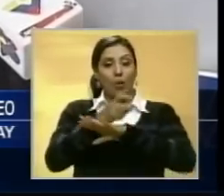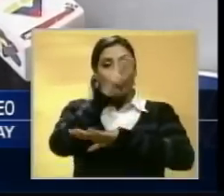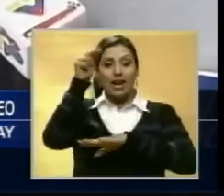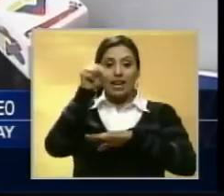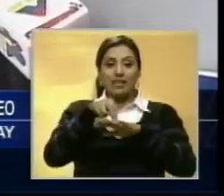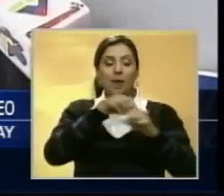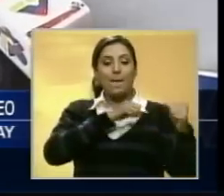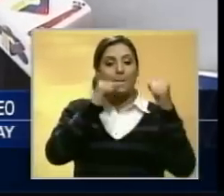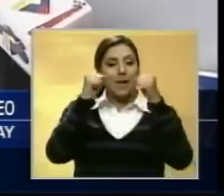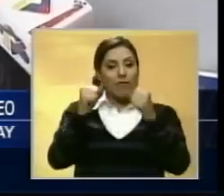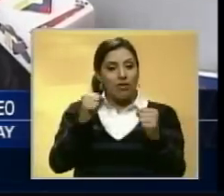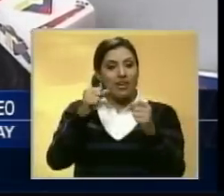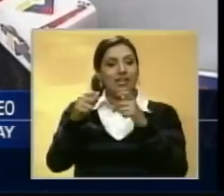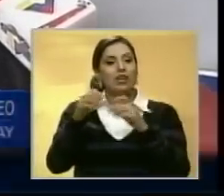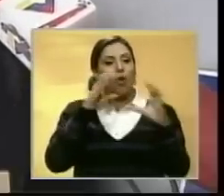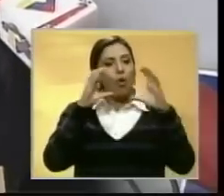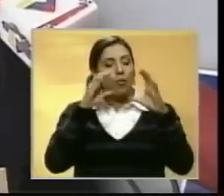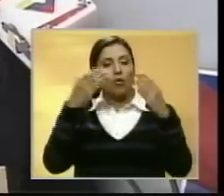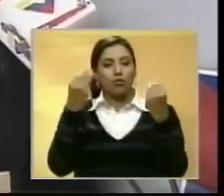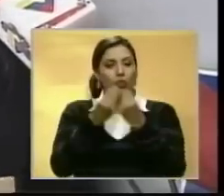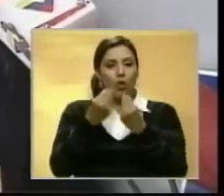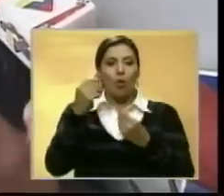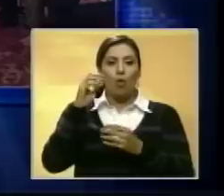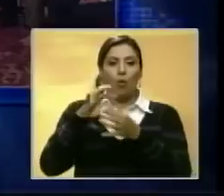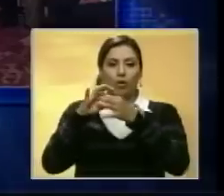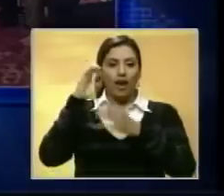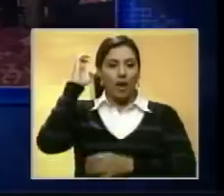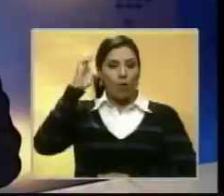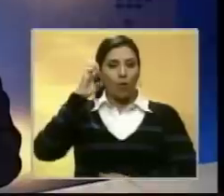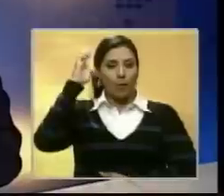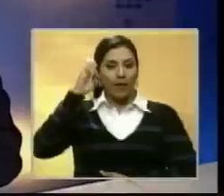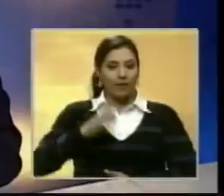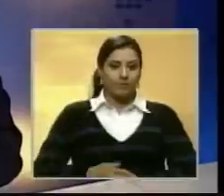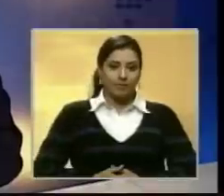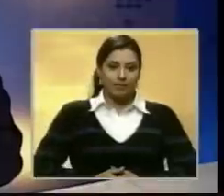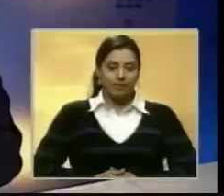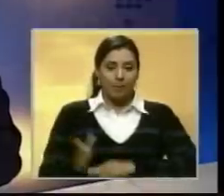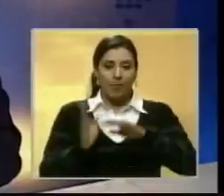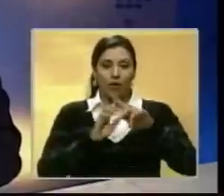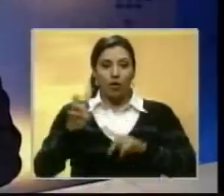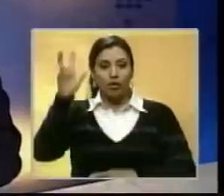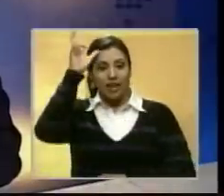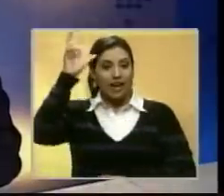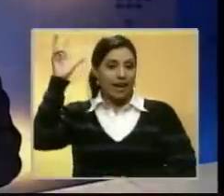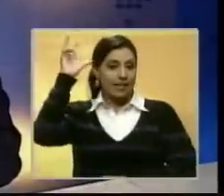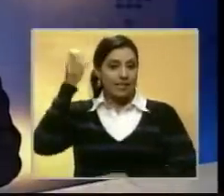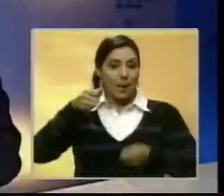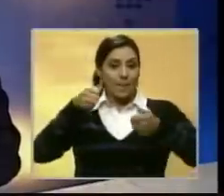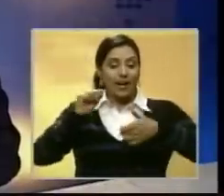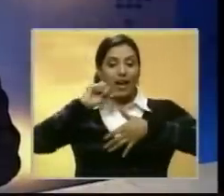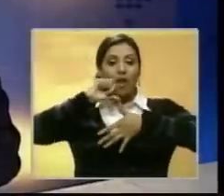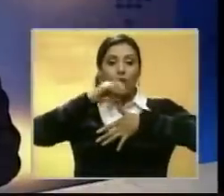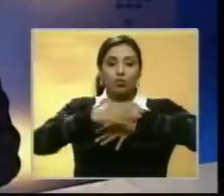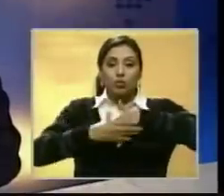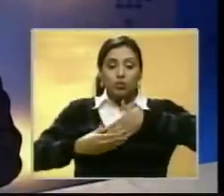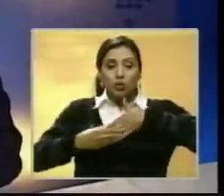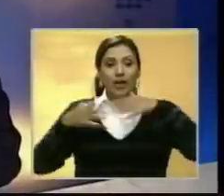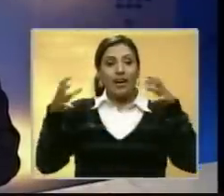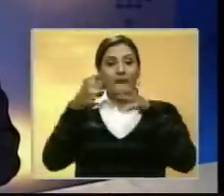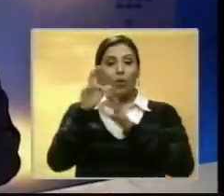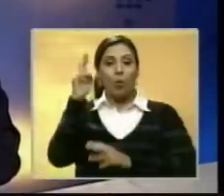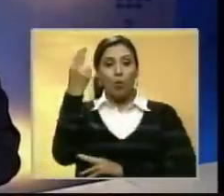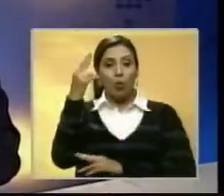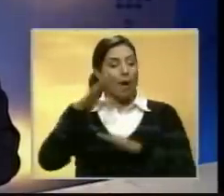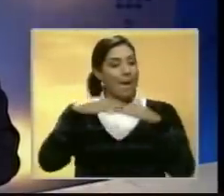de reforzar canales de comunicación con la Unión Europea. Los cancilleres del Mercosur se reúnen en Montevideo, Uruguay,